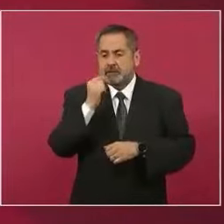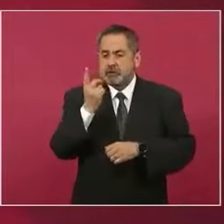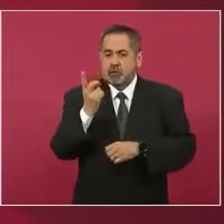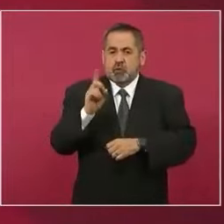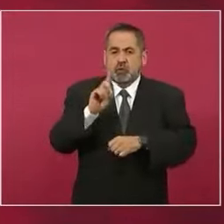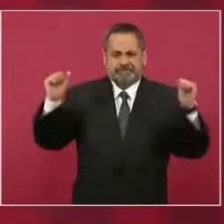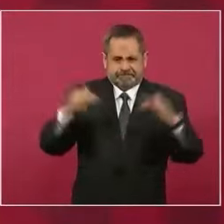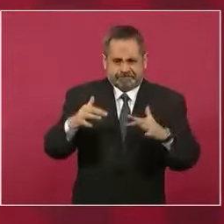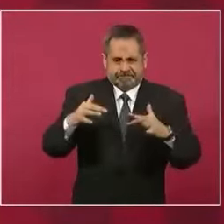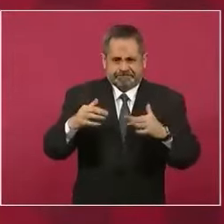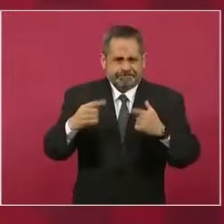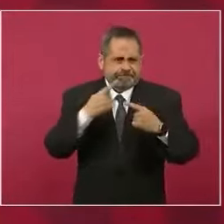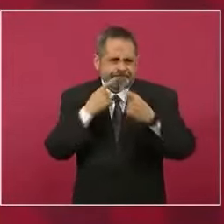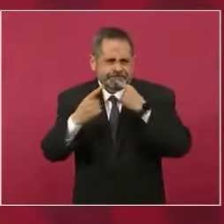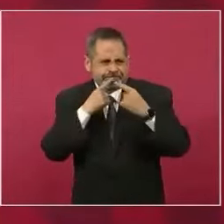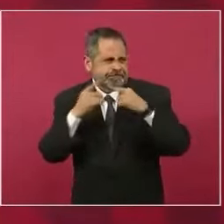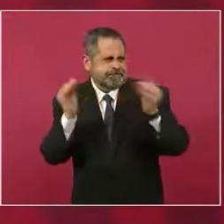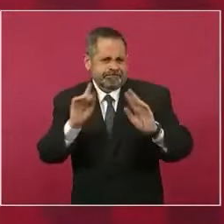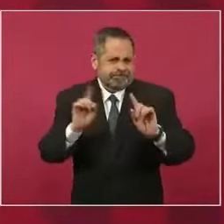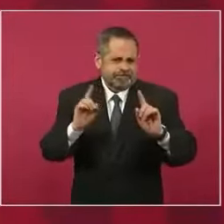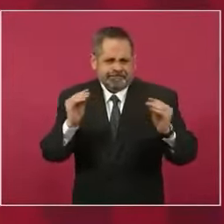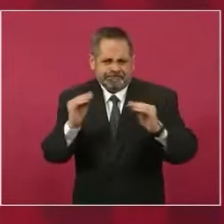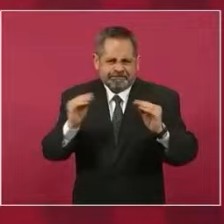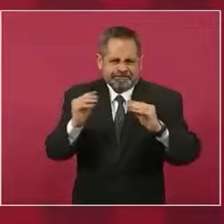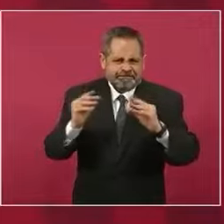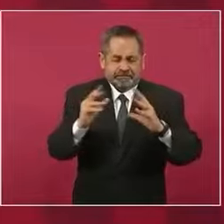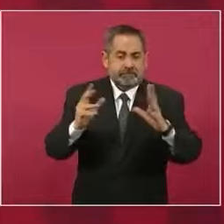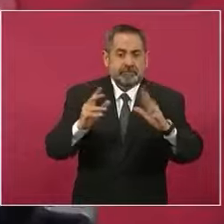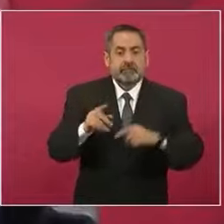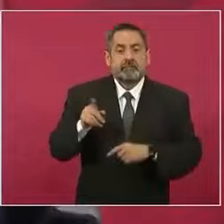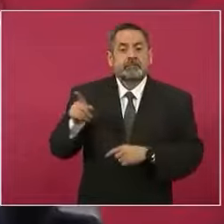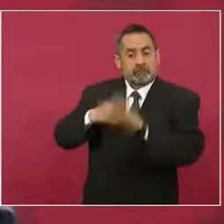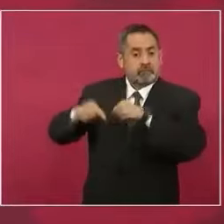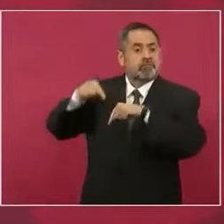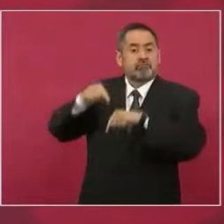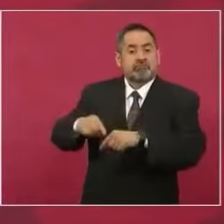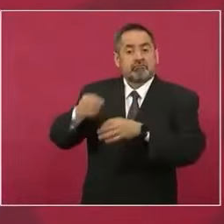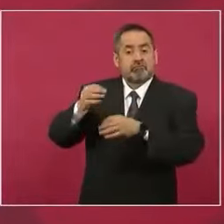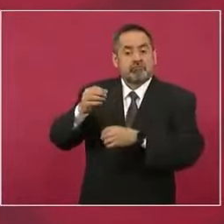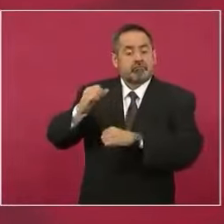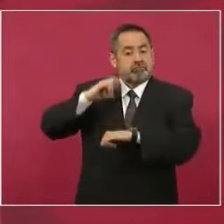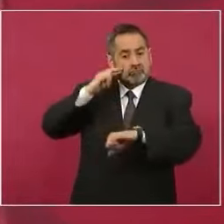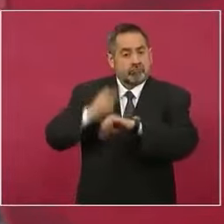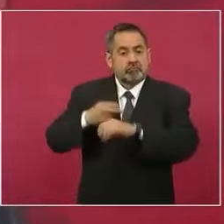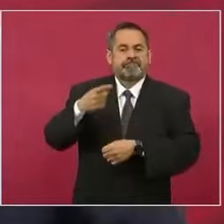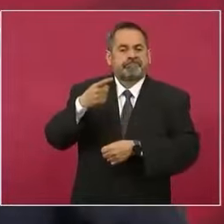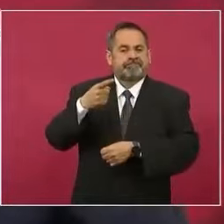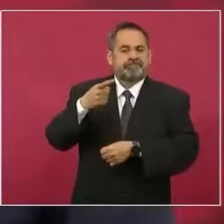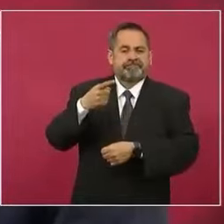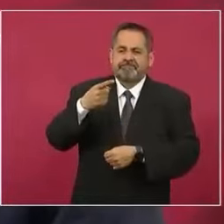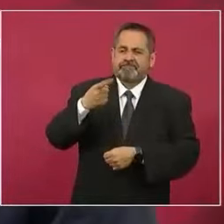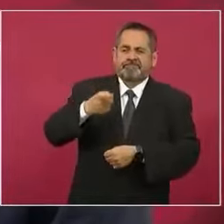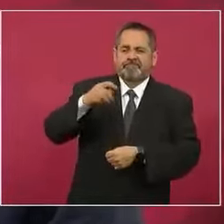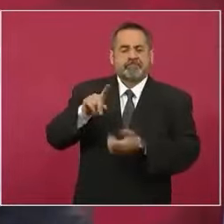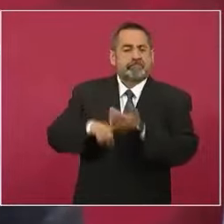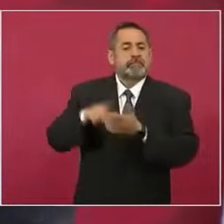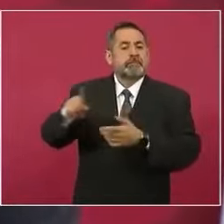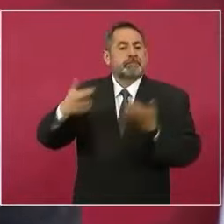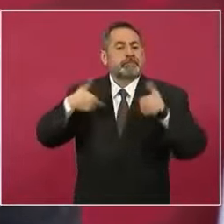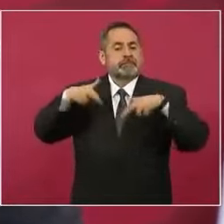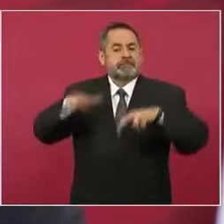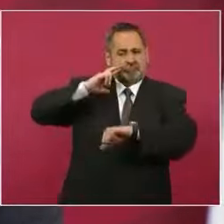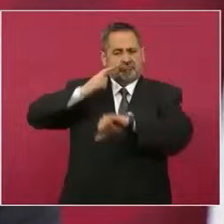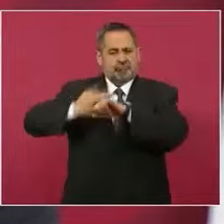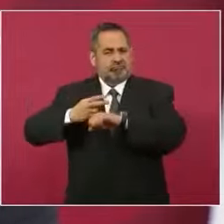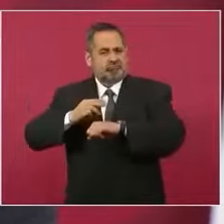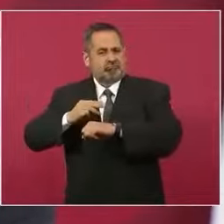día para debatir y el primer ministro tiene que estar, es el que representa al partido en el gobierno.